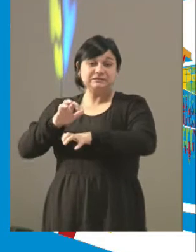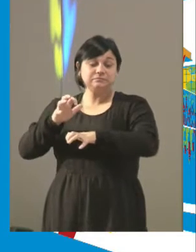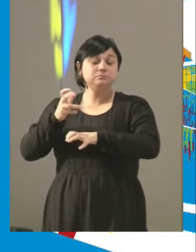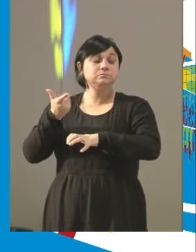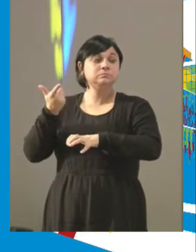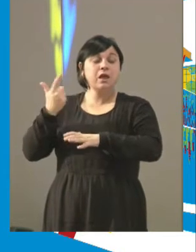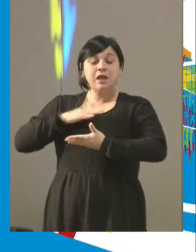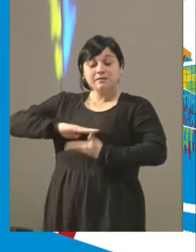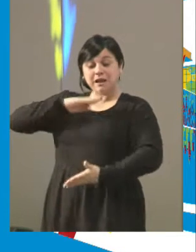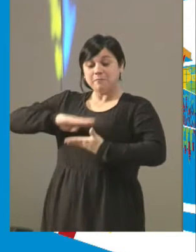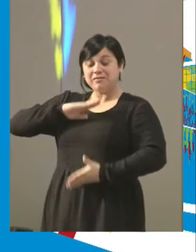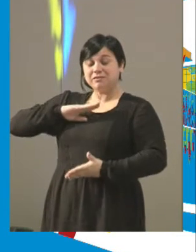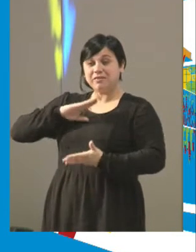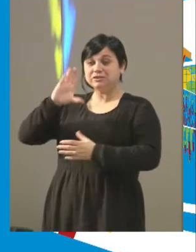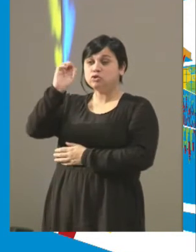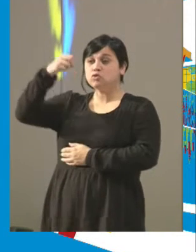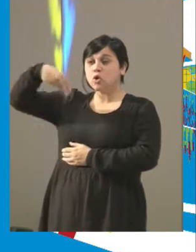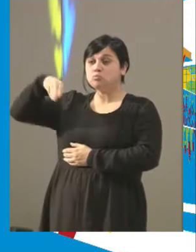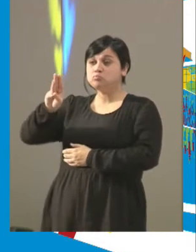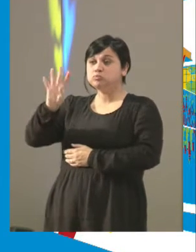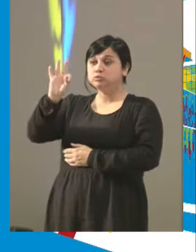de capacidades de computación